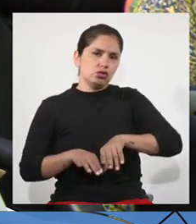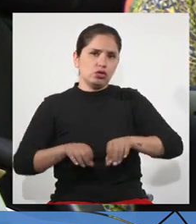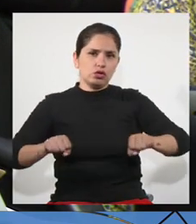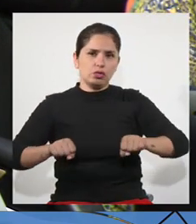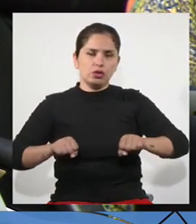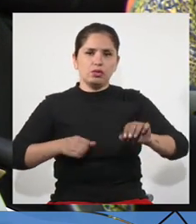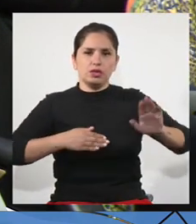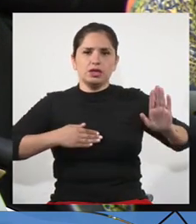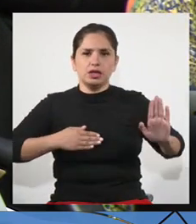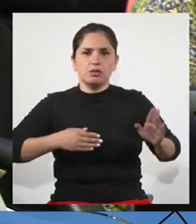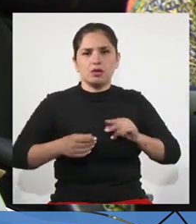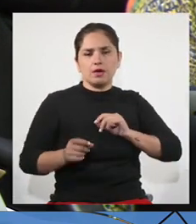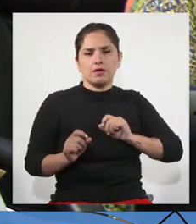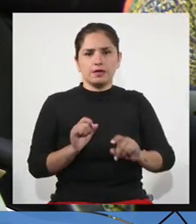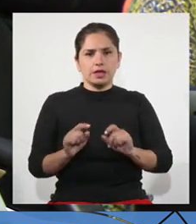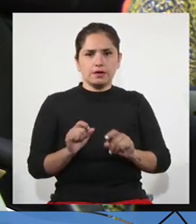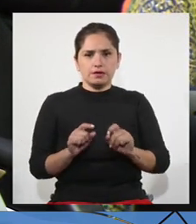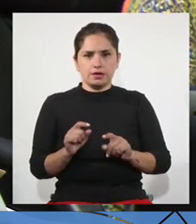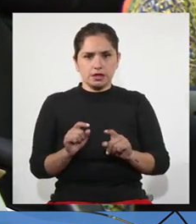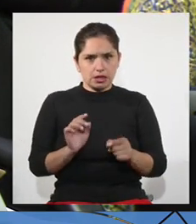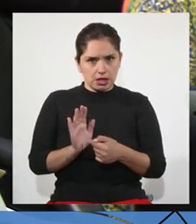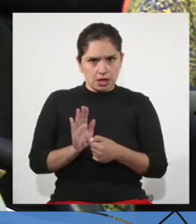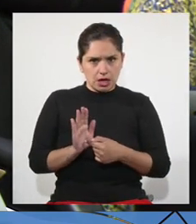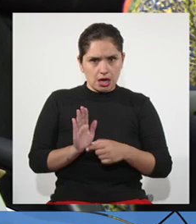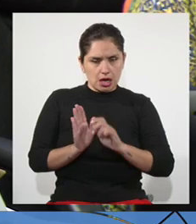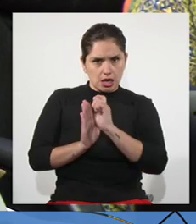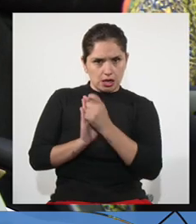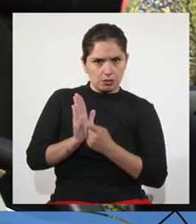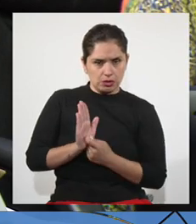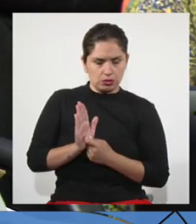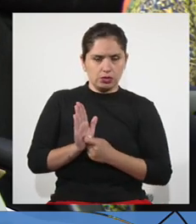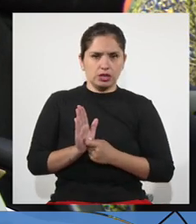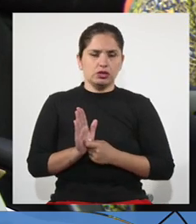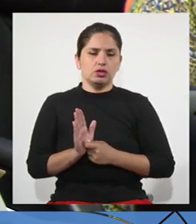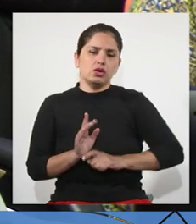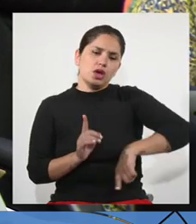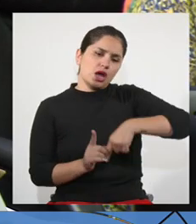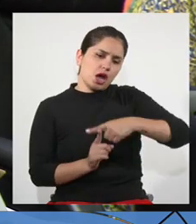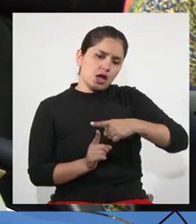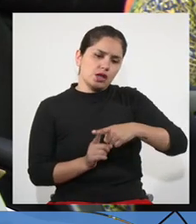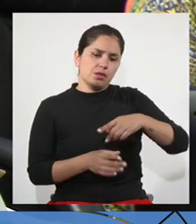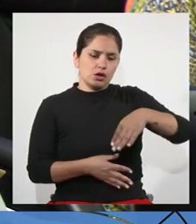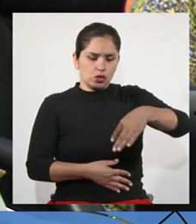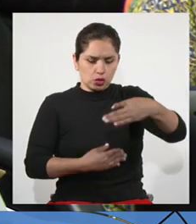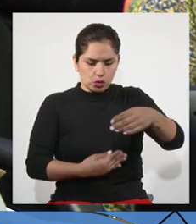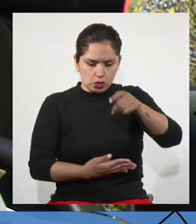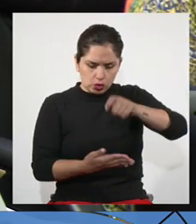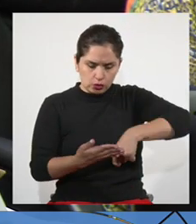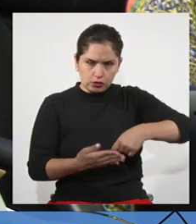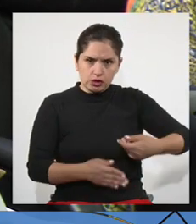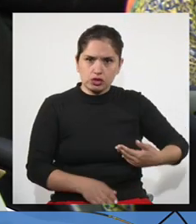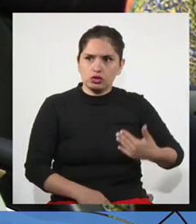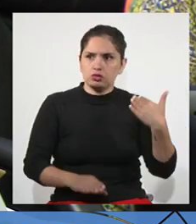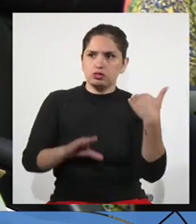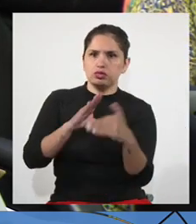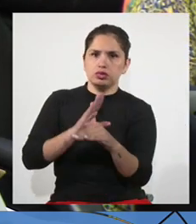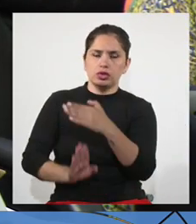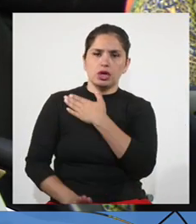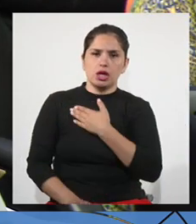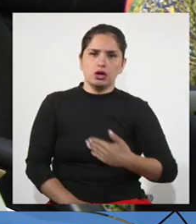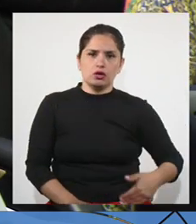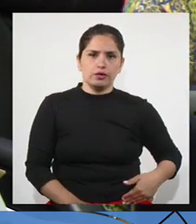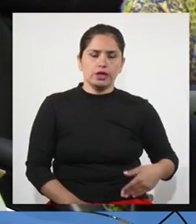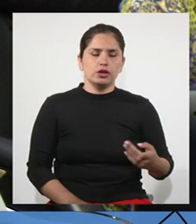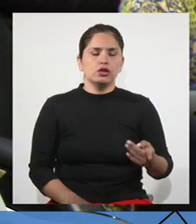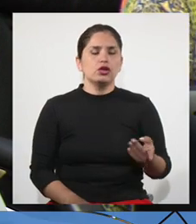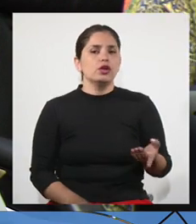a poder defender en la discusión presupuestaria, además con un oficio al Ejecutivo, sobre la base de que